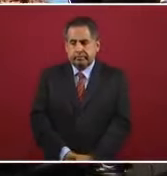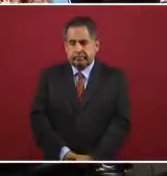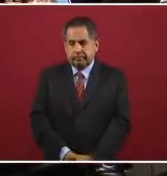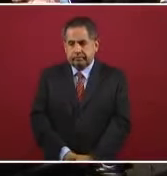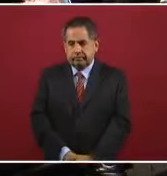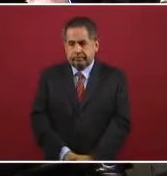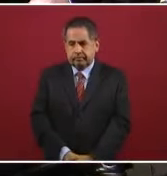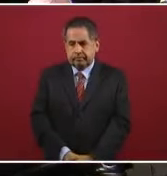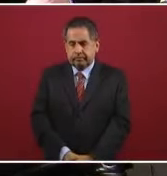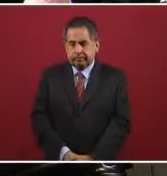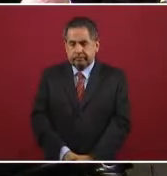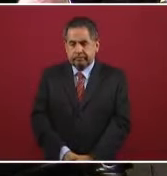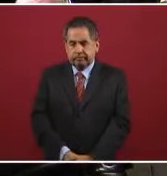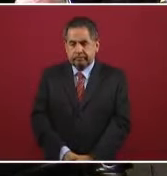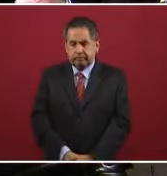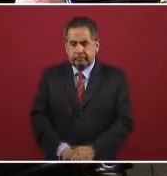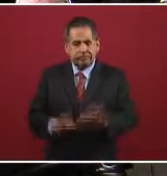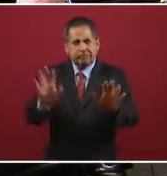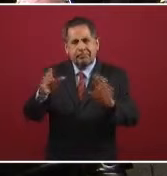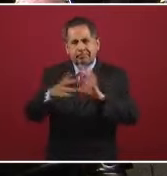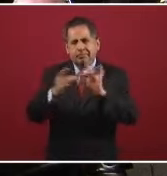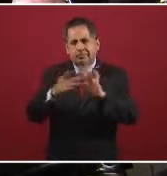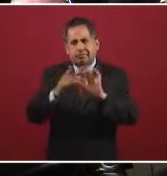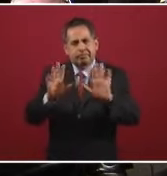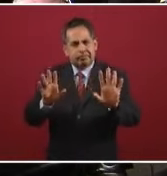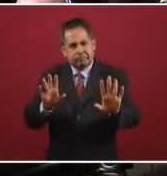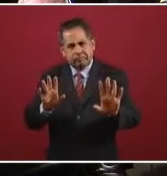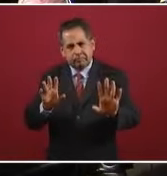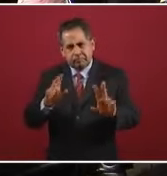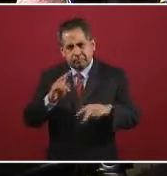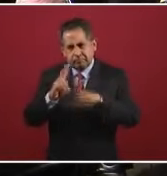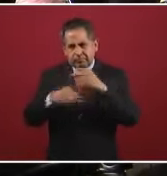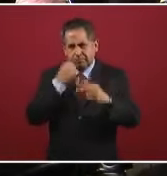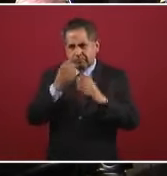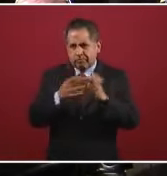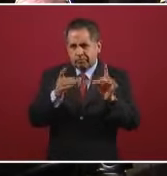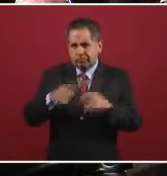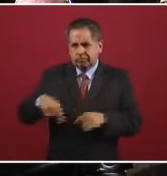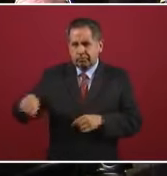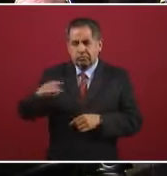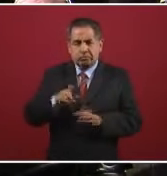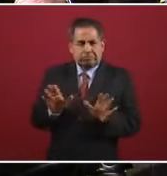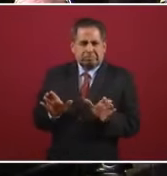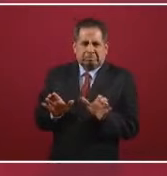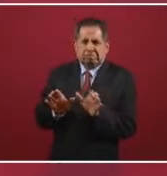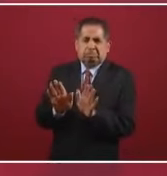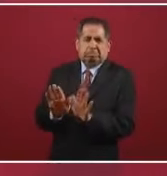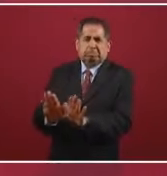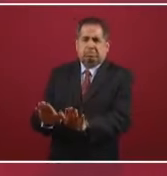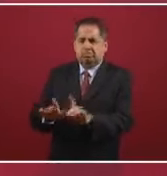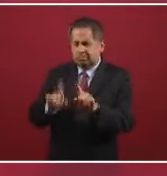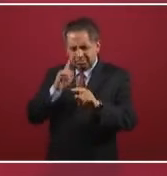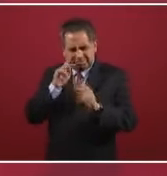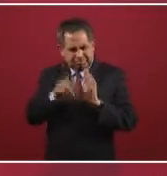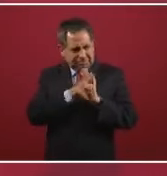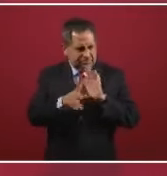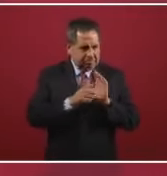tipo de protestas se ha tenido nada más que cerrar en algún momento? Perdón, nada más le quiero aclarar que no están confinados, porque he visto en algunas notas eso.